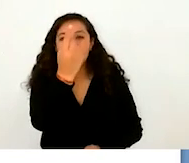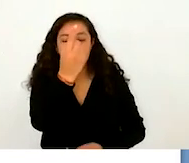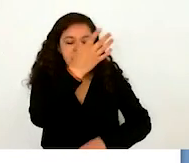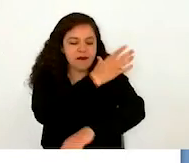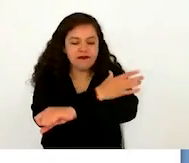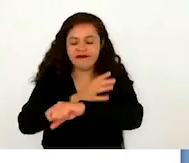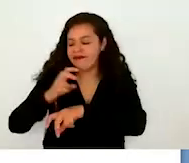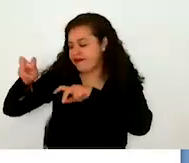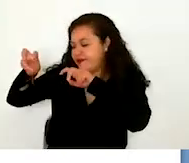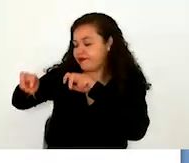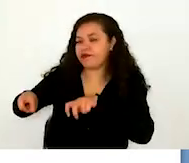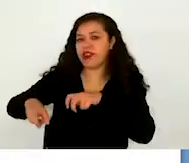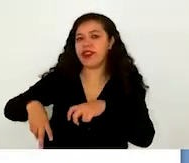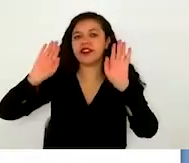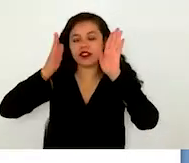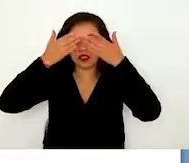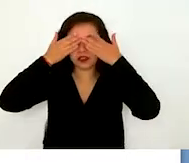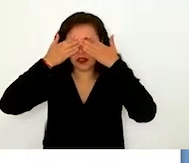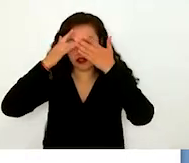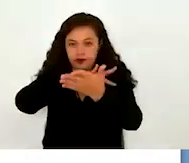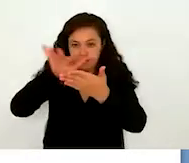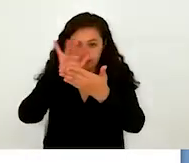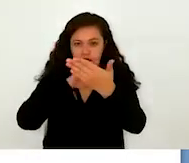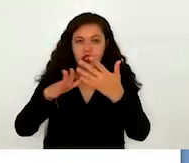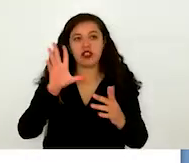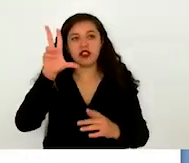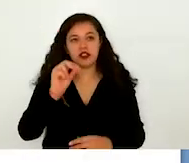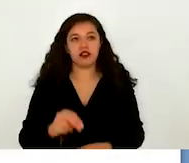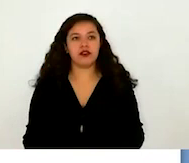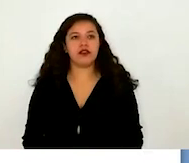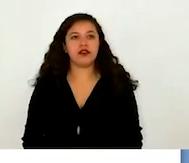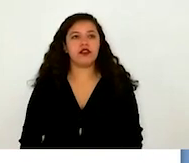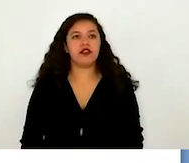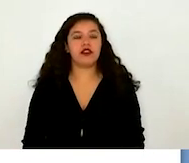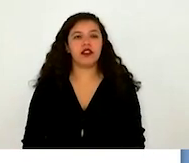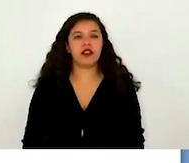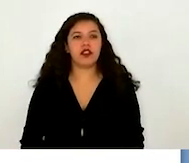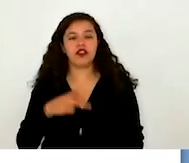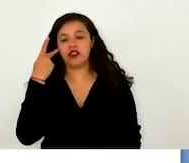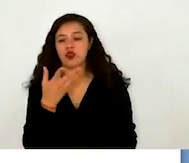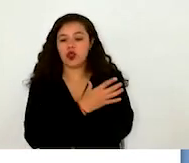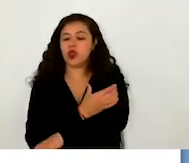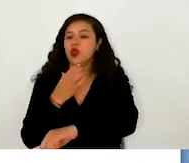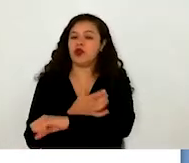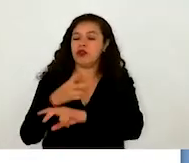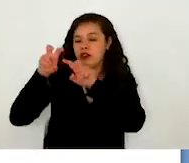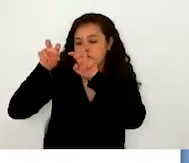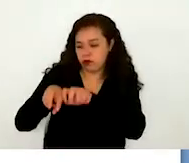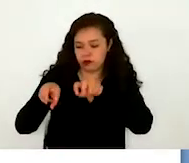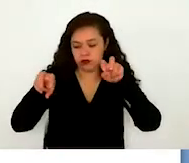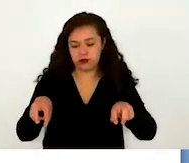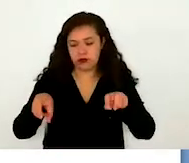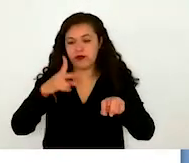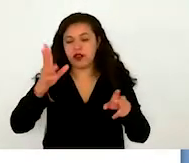dígale que cierre los ojos y que no lea en la información y si hay dos compañeros con usted está dado que esos dos